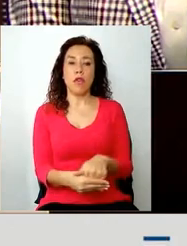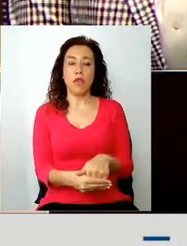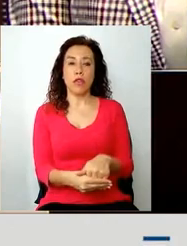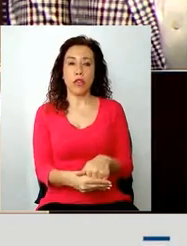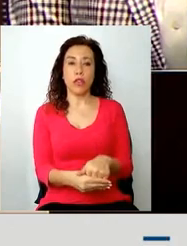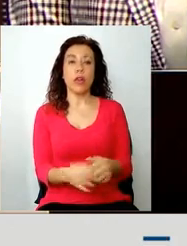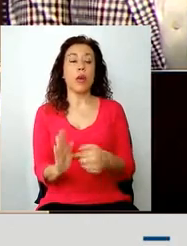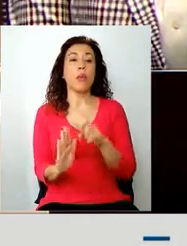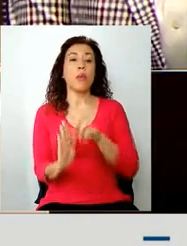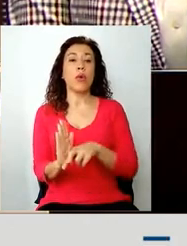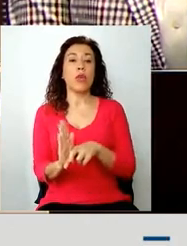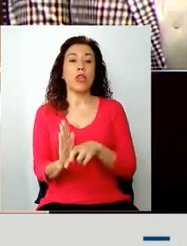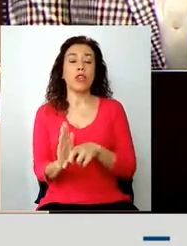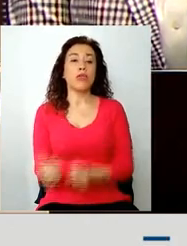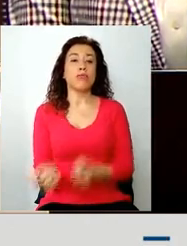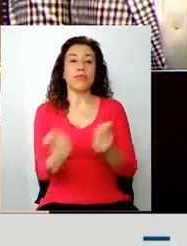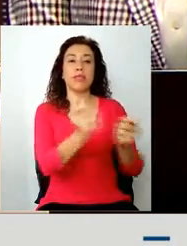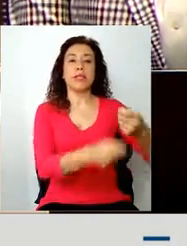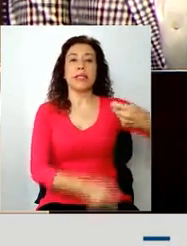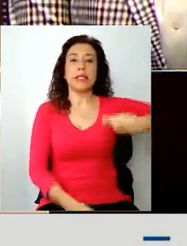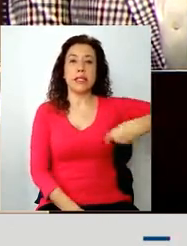se despacha al senado